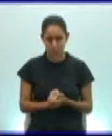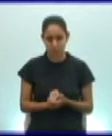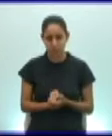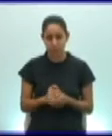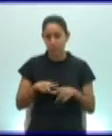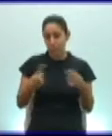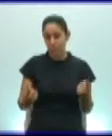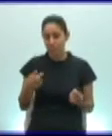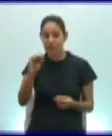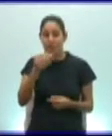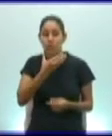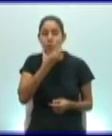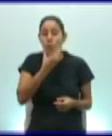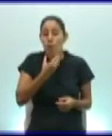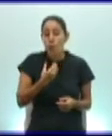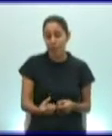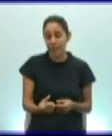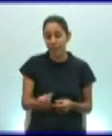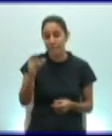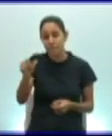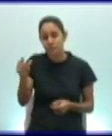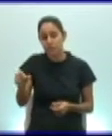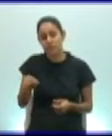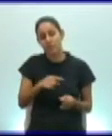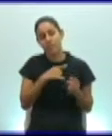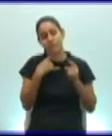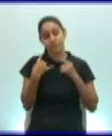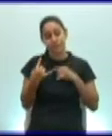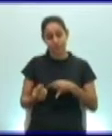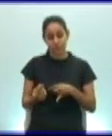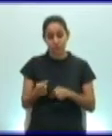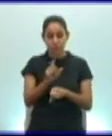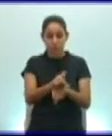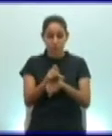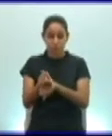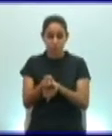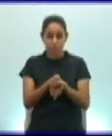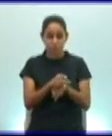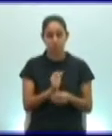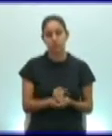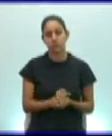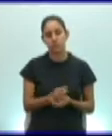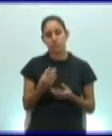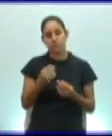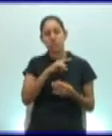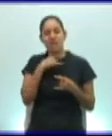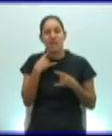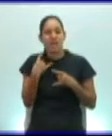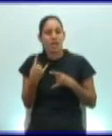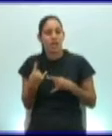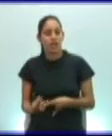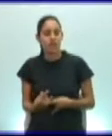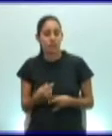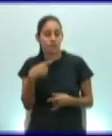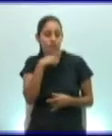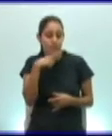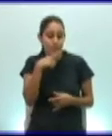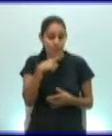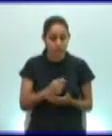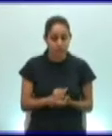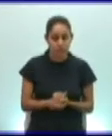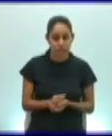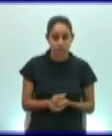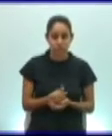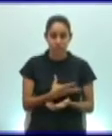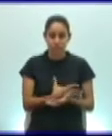de un joven víctima de todo este bombardeo, cae gravemente herido, pero momentos antes de morir escribe con su